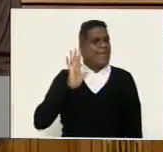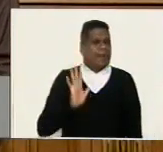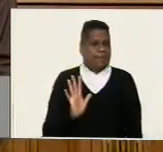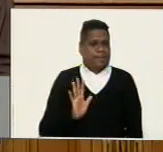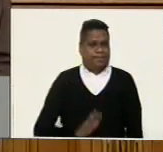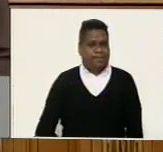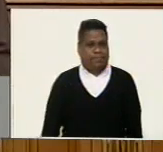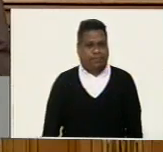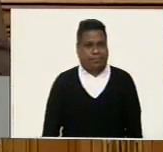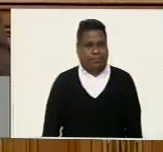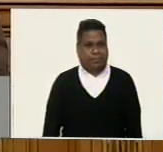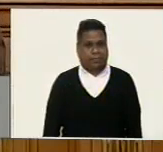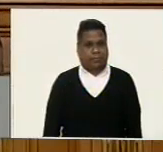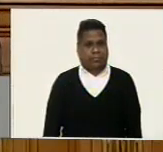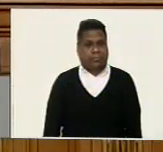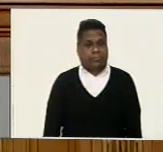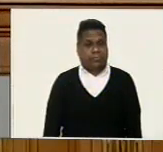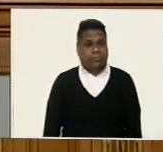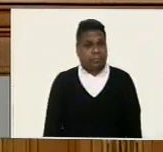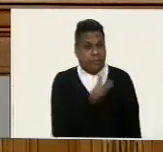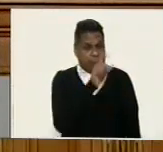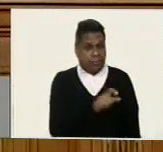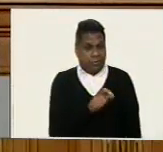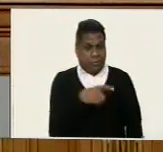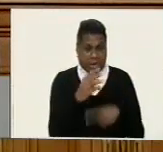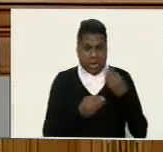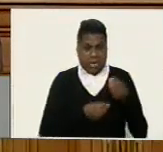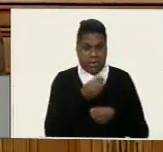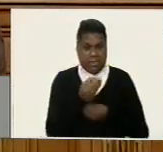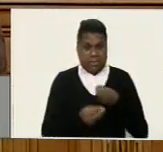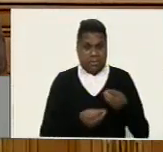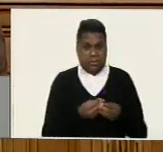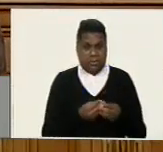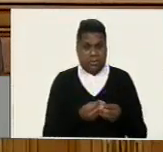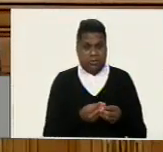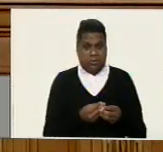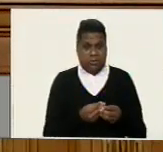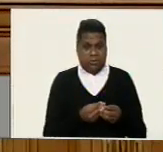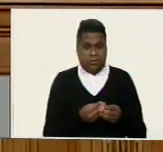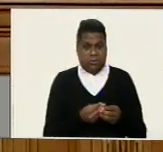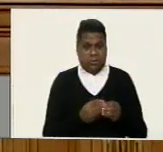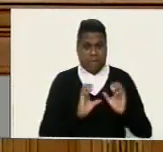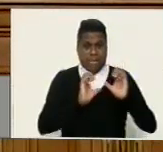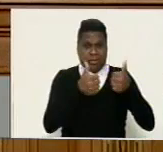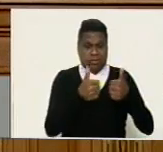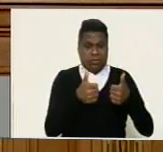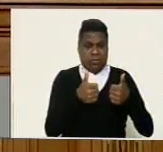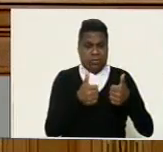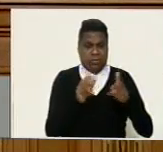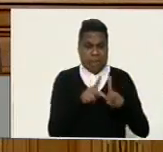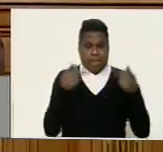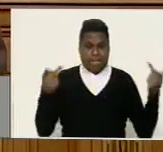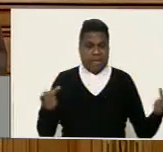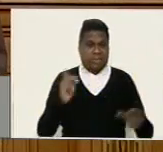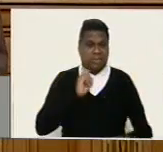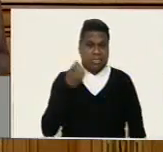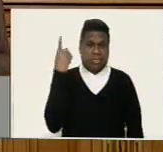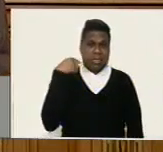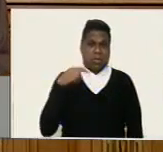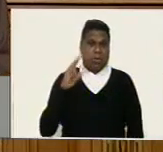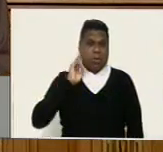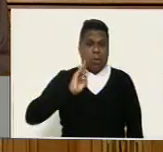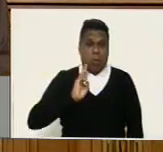que el fundador del Correo del Orinoco, que fue el libertador Simón Bolívar, y que en todas las plazas